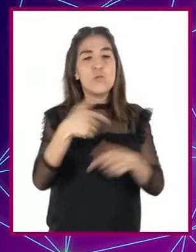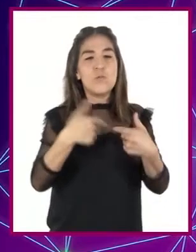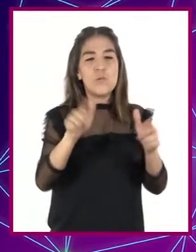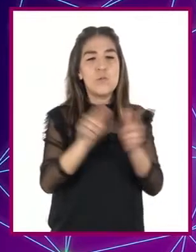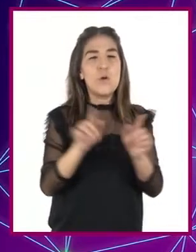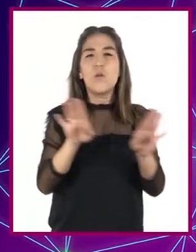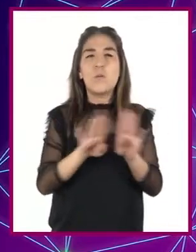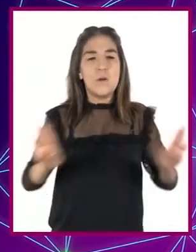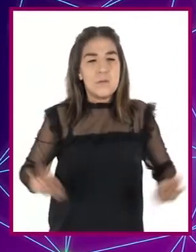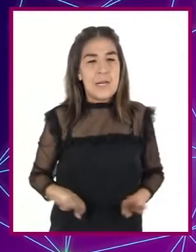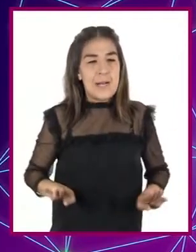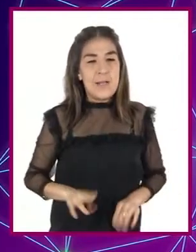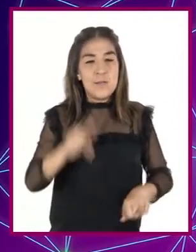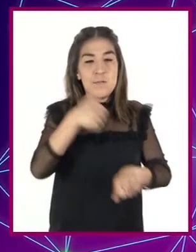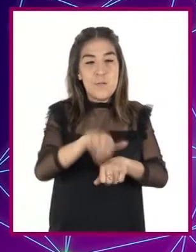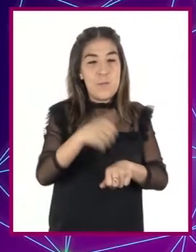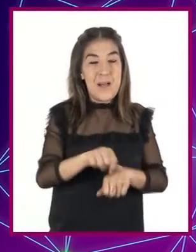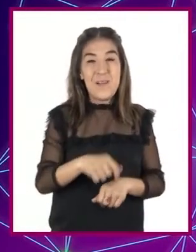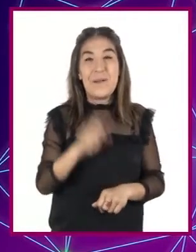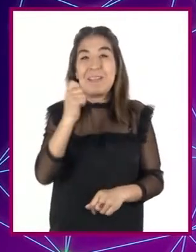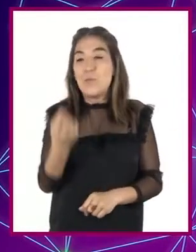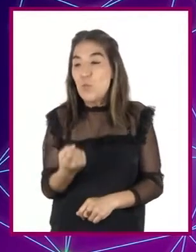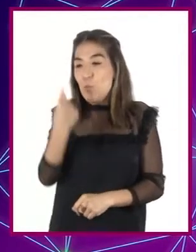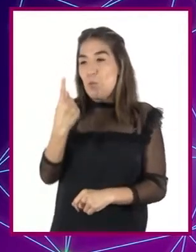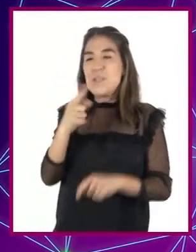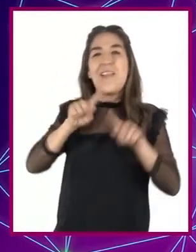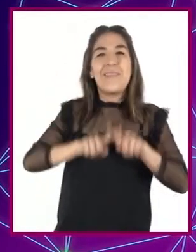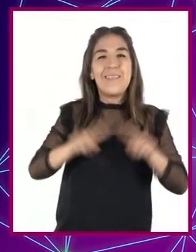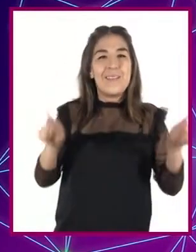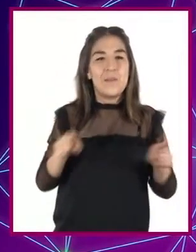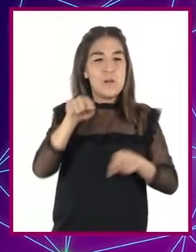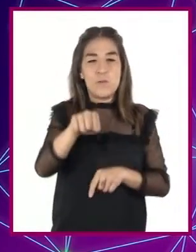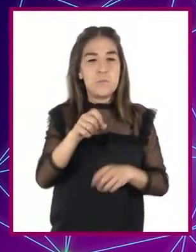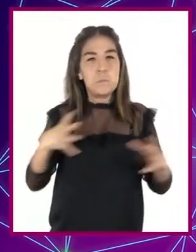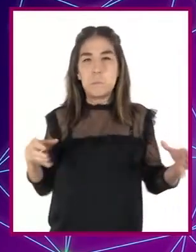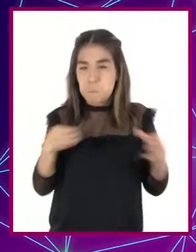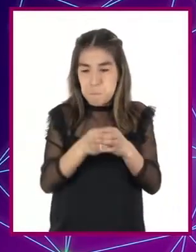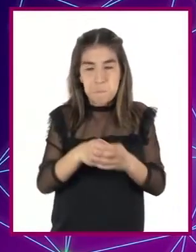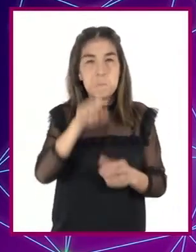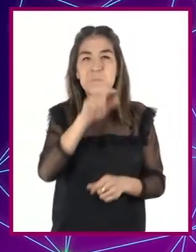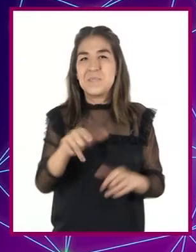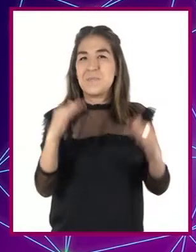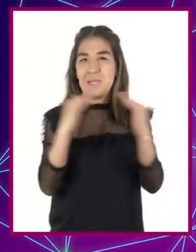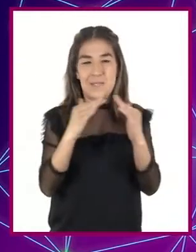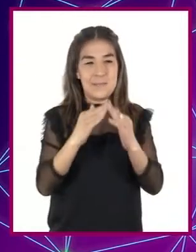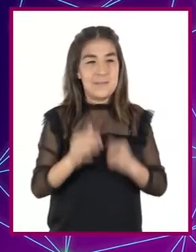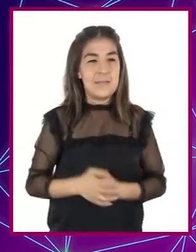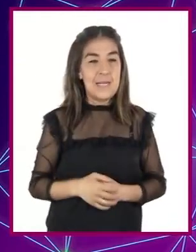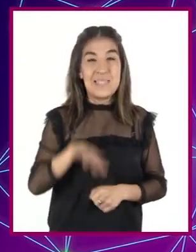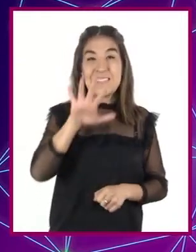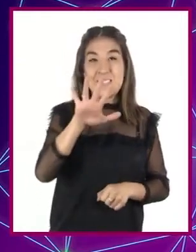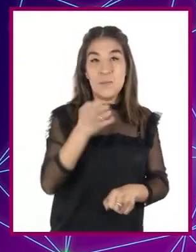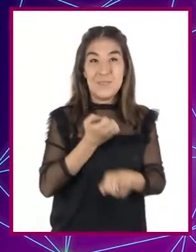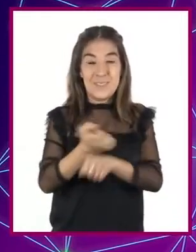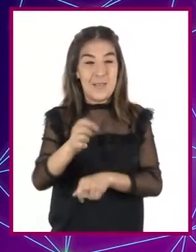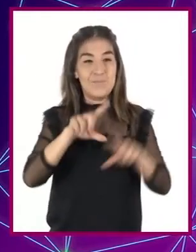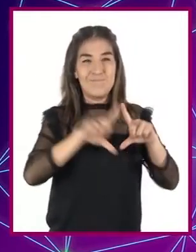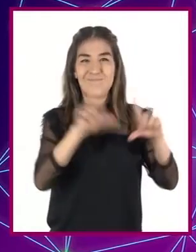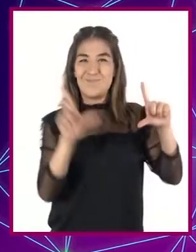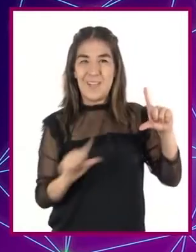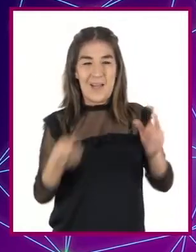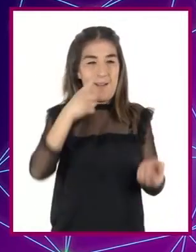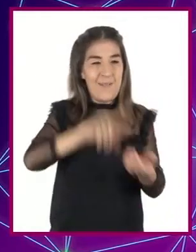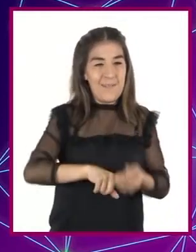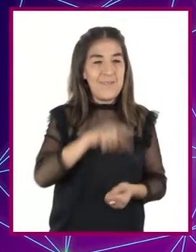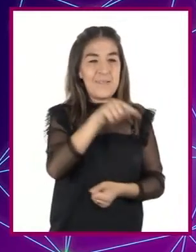un intervalo diferente de números de personas que viven en una misma casa. En 5 estados de la República, en